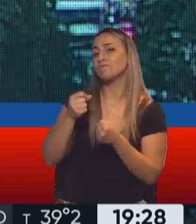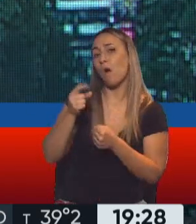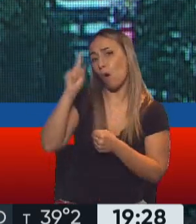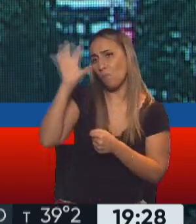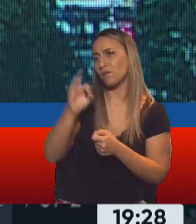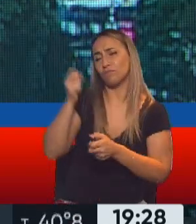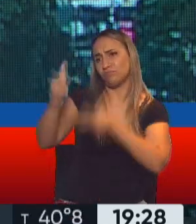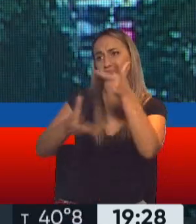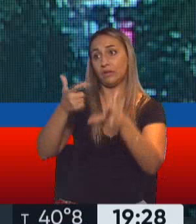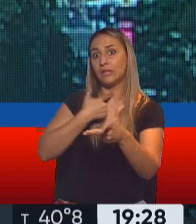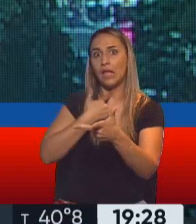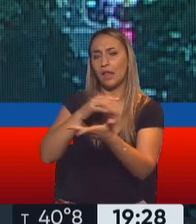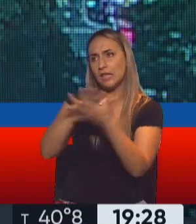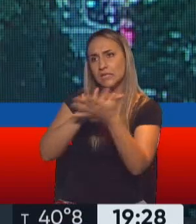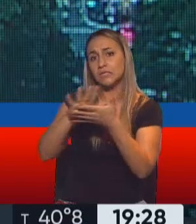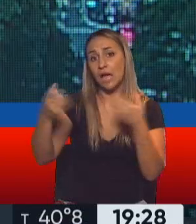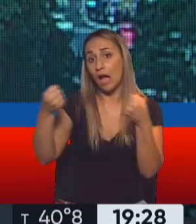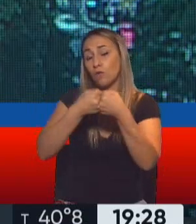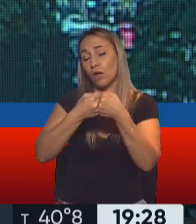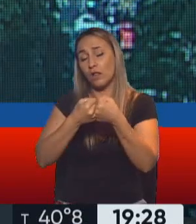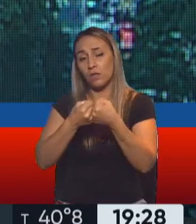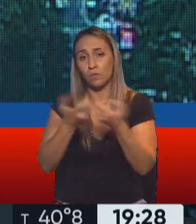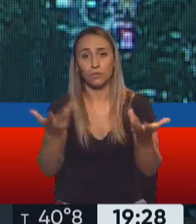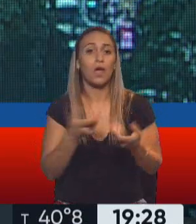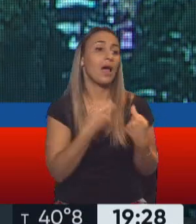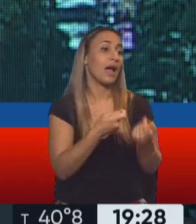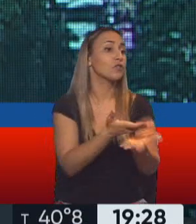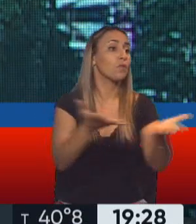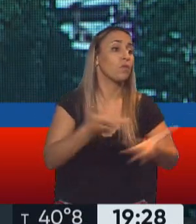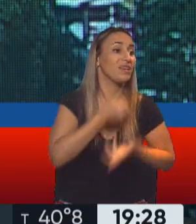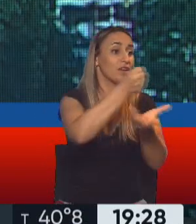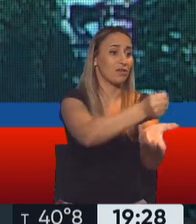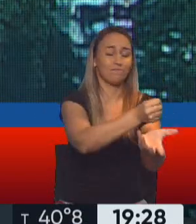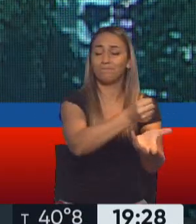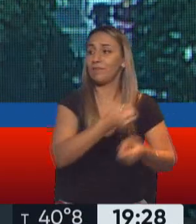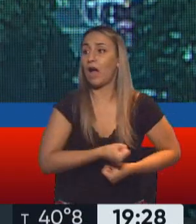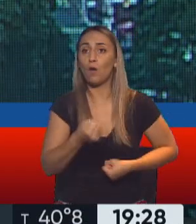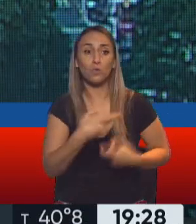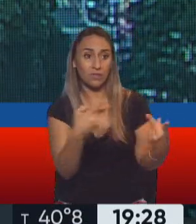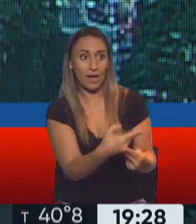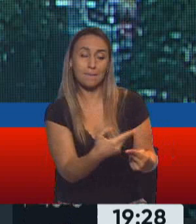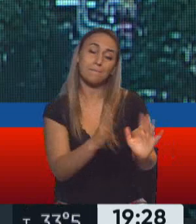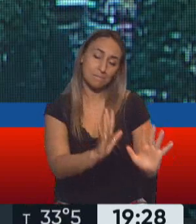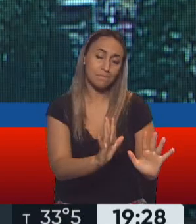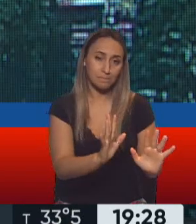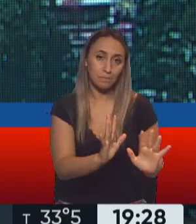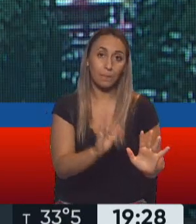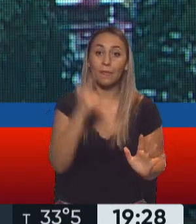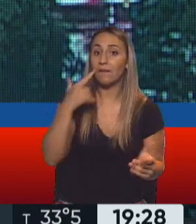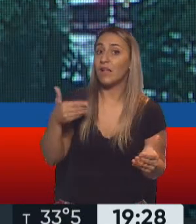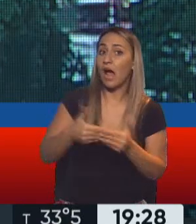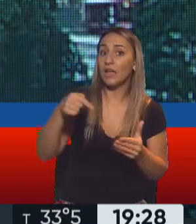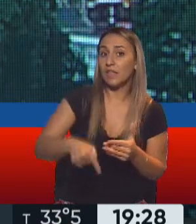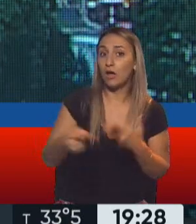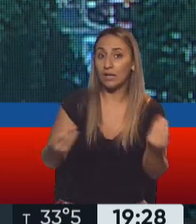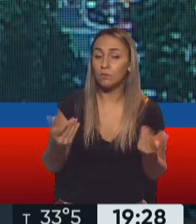llegar a un acuerdo con ajuste del gasto público. Vamos a ver entonces qué es lo que sucede, porque hasta ahora, si bien la